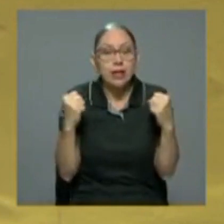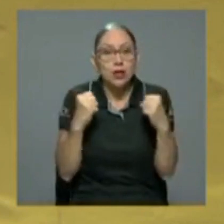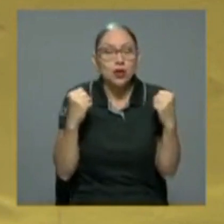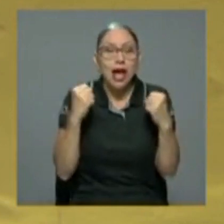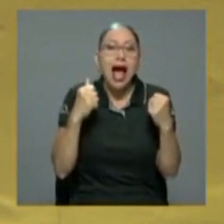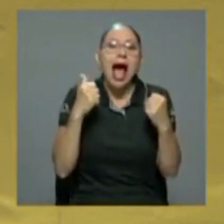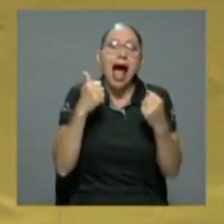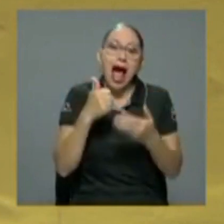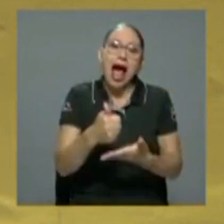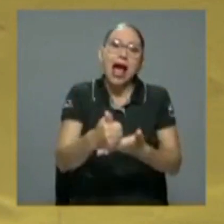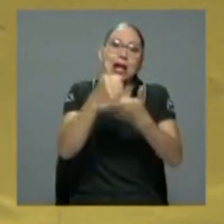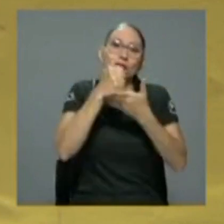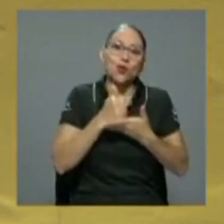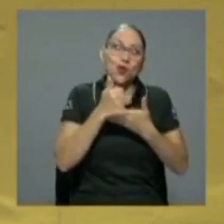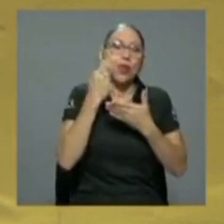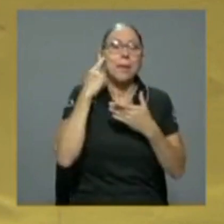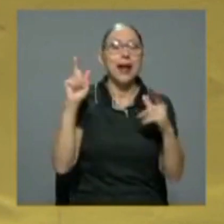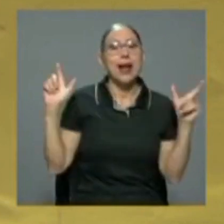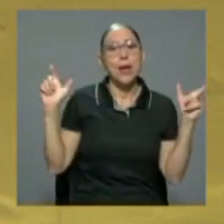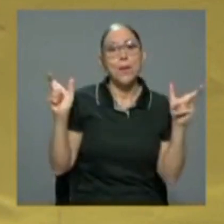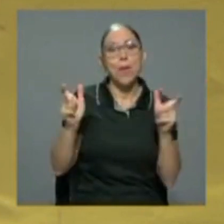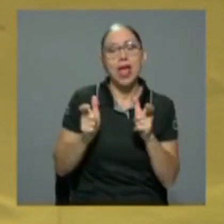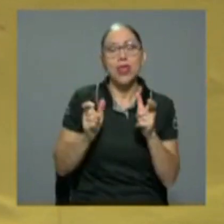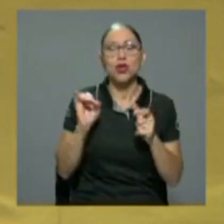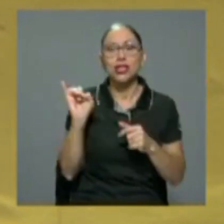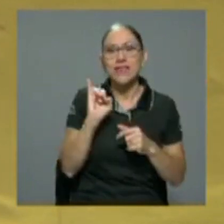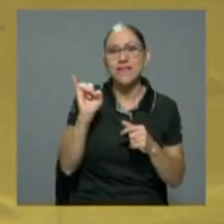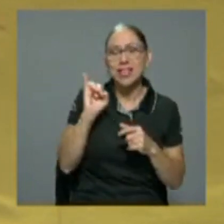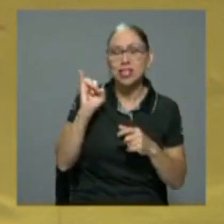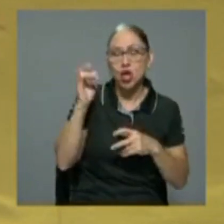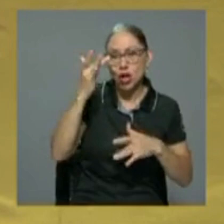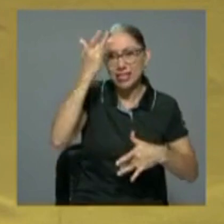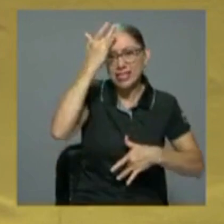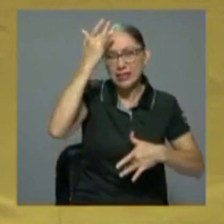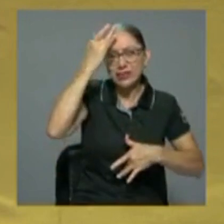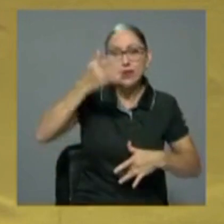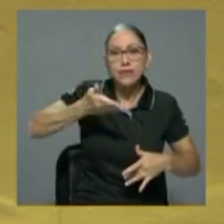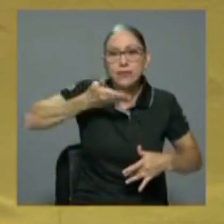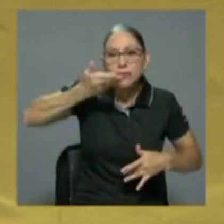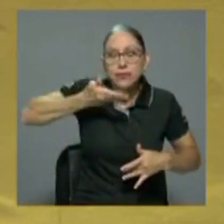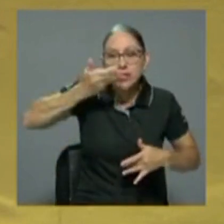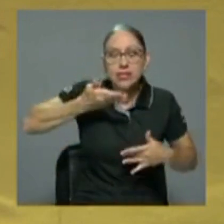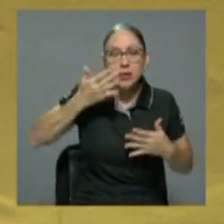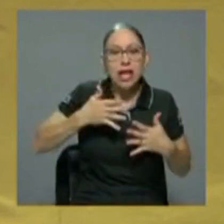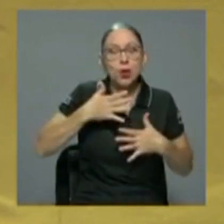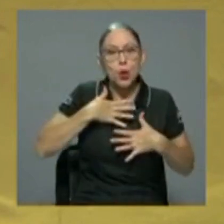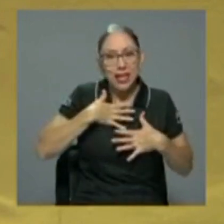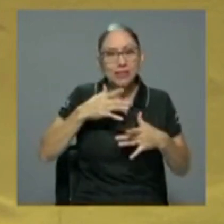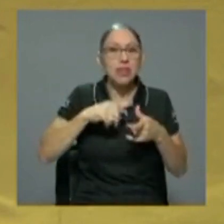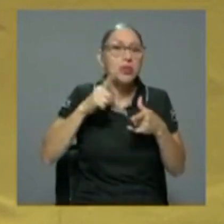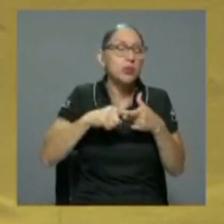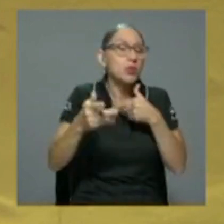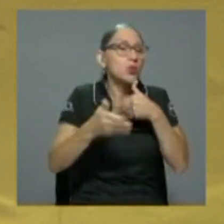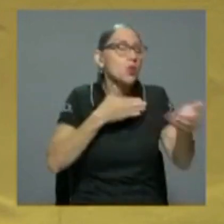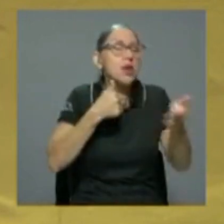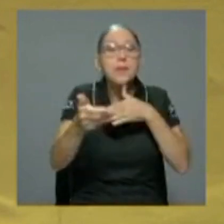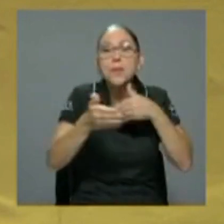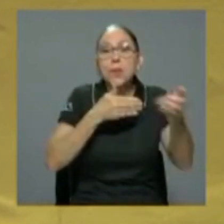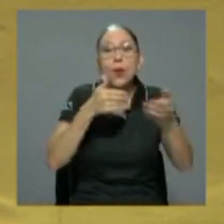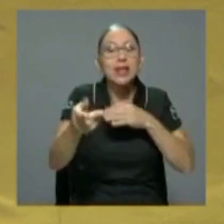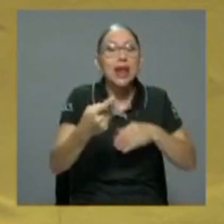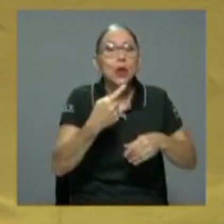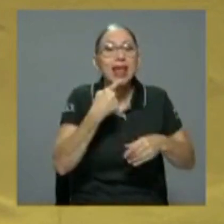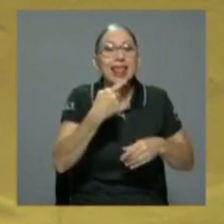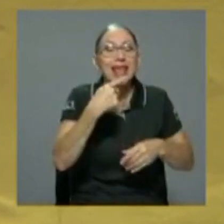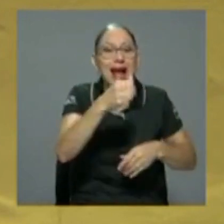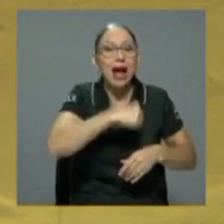ayuda para que haya menos infecciones respiratorias, de manera que no importa lo que digan las